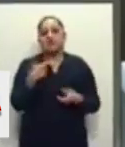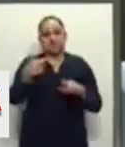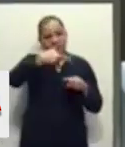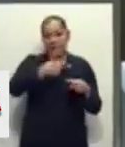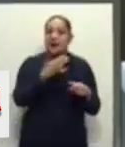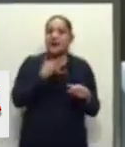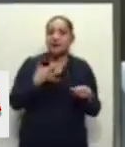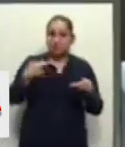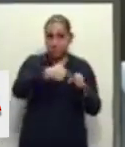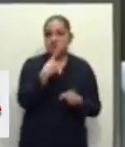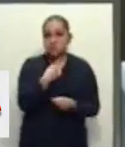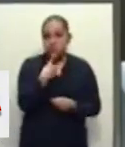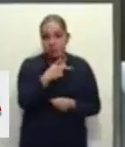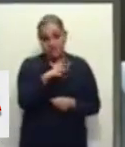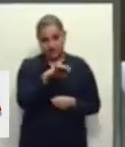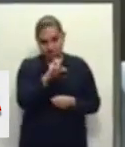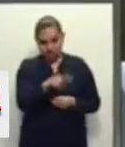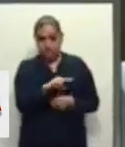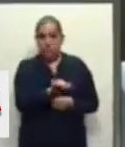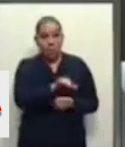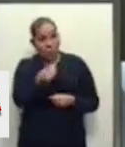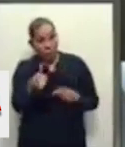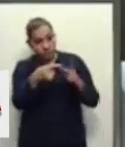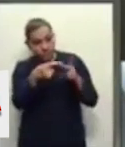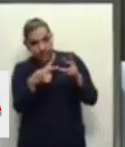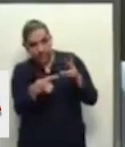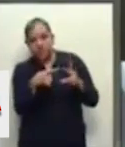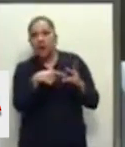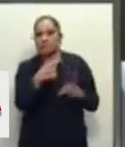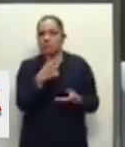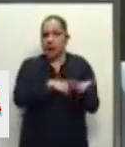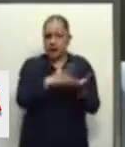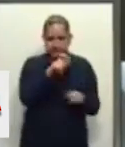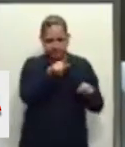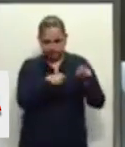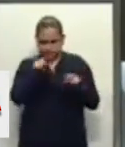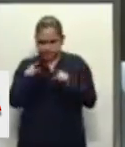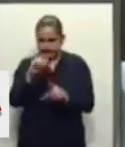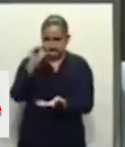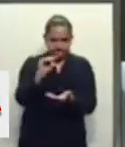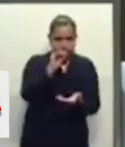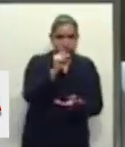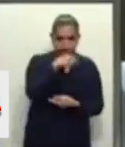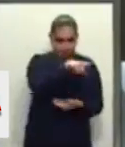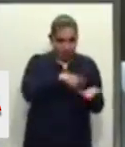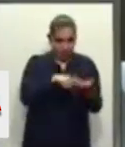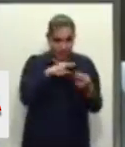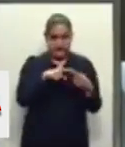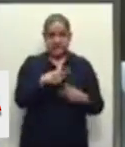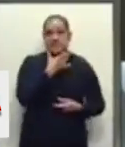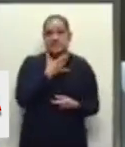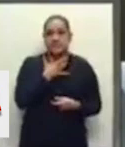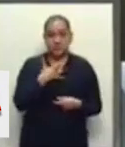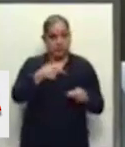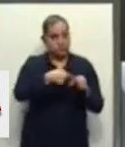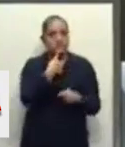fundamentalmente las actividades productivas, les impusieron una cuota más alta en una política totalmente